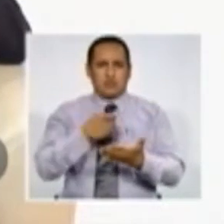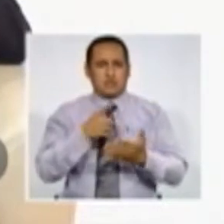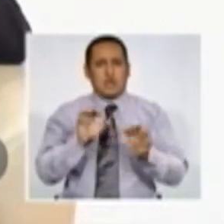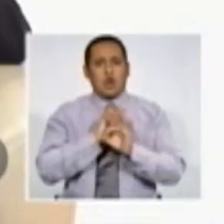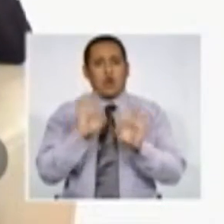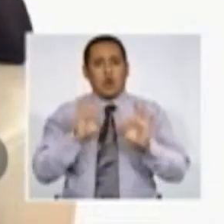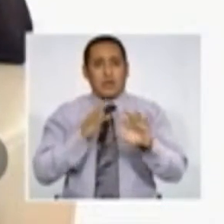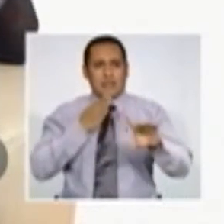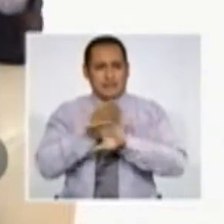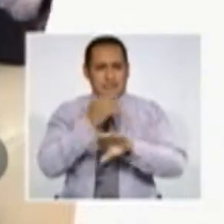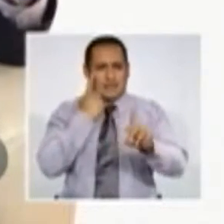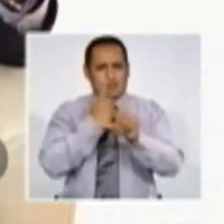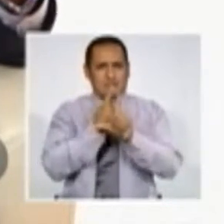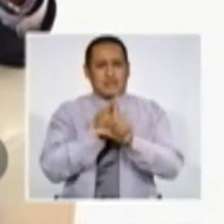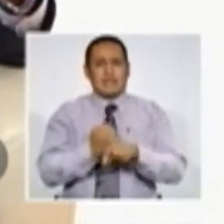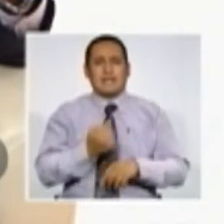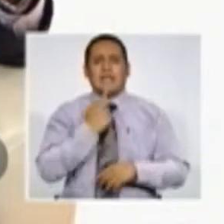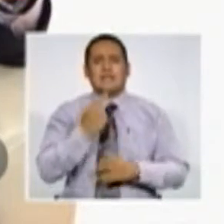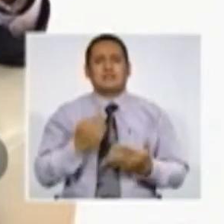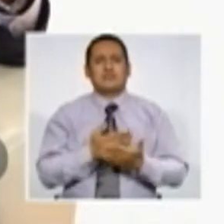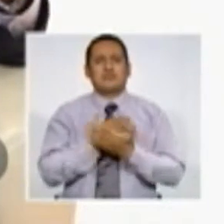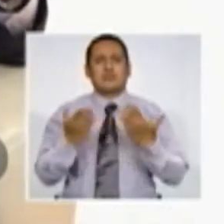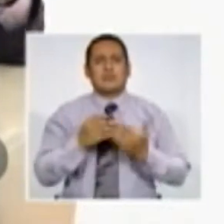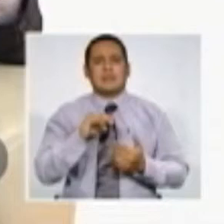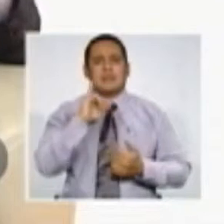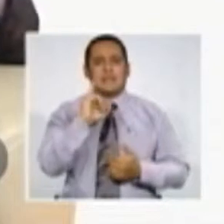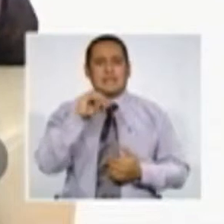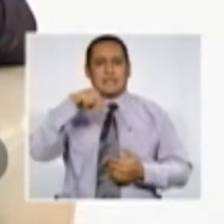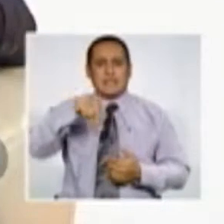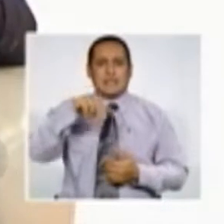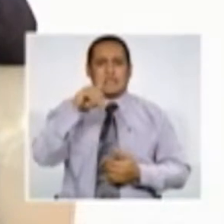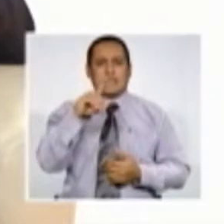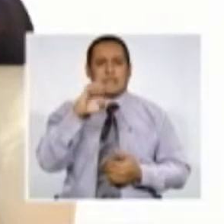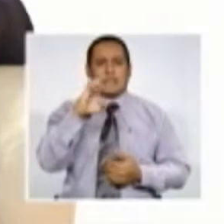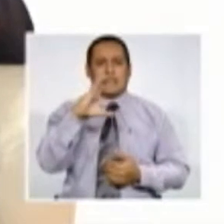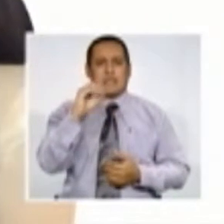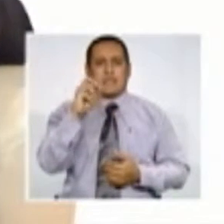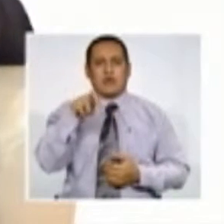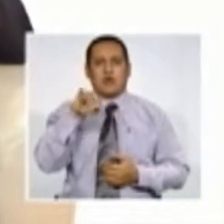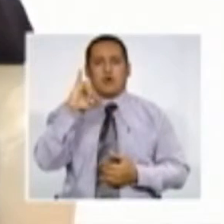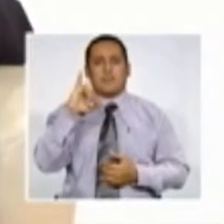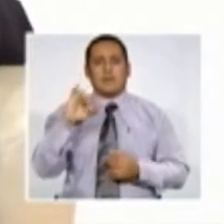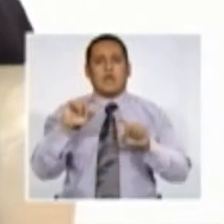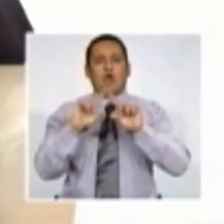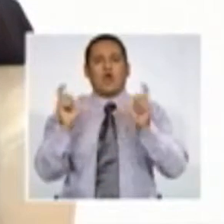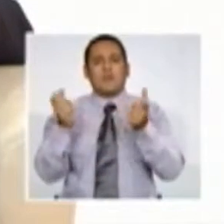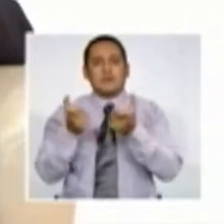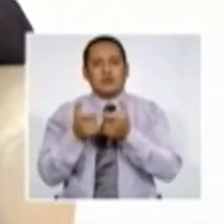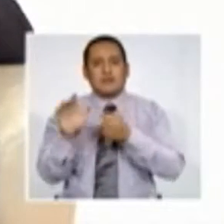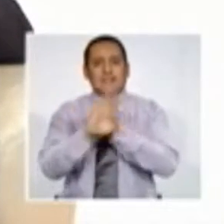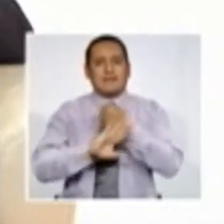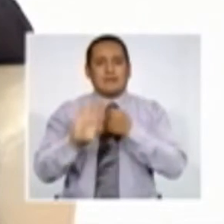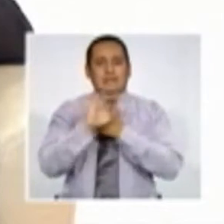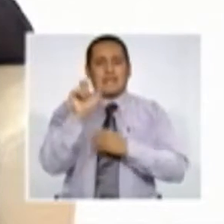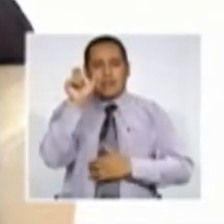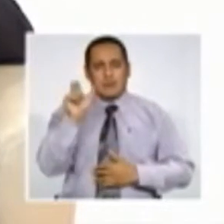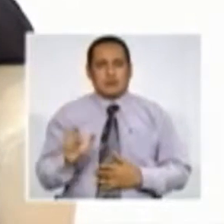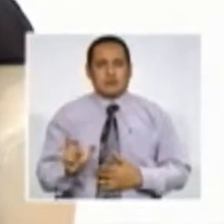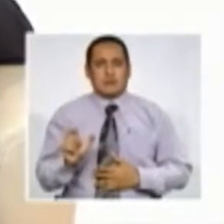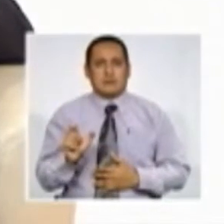estas denuncias o actuar de oficio es el INDECOPI a través de la Comisión de Defensa del Consumidor,